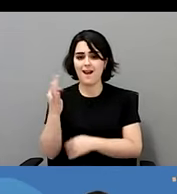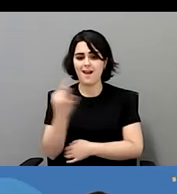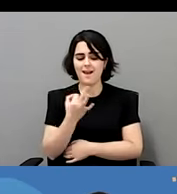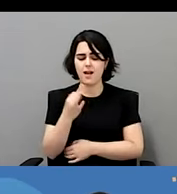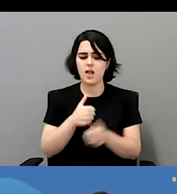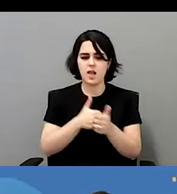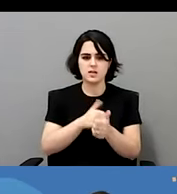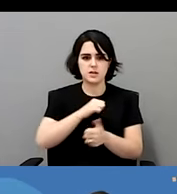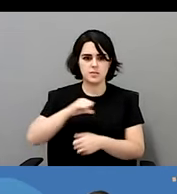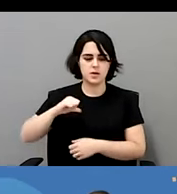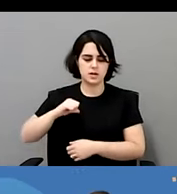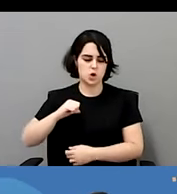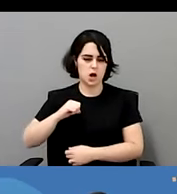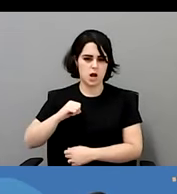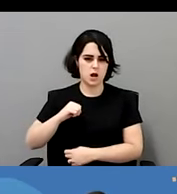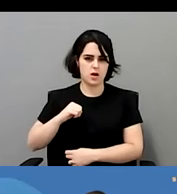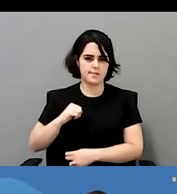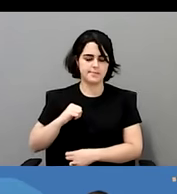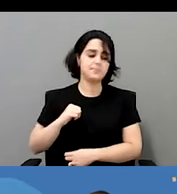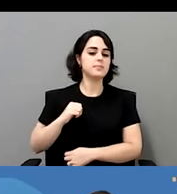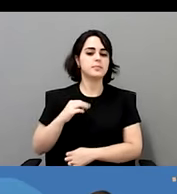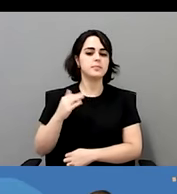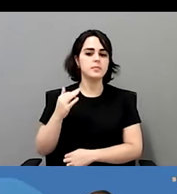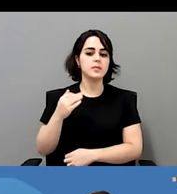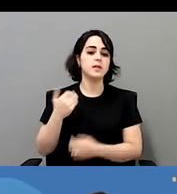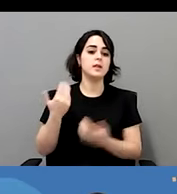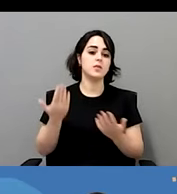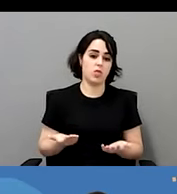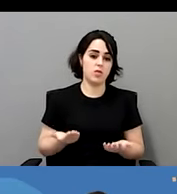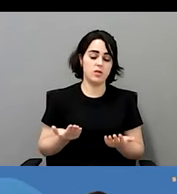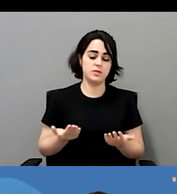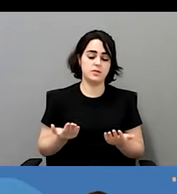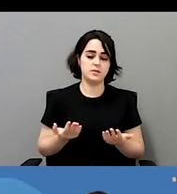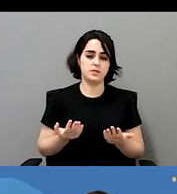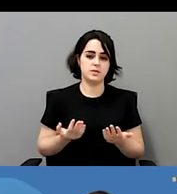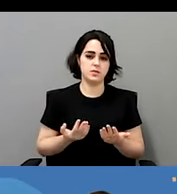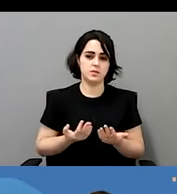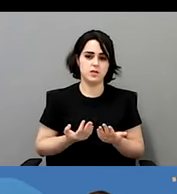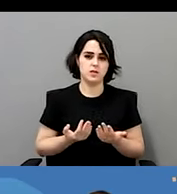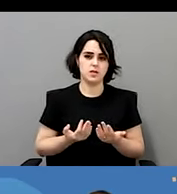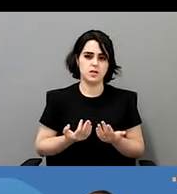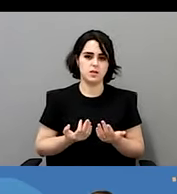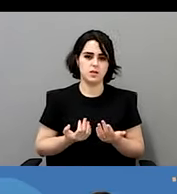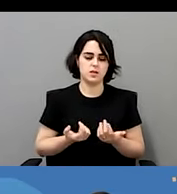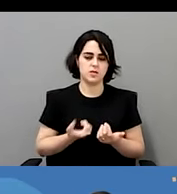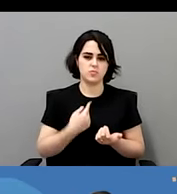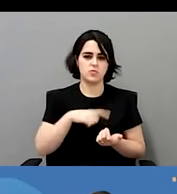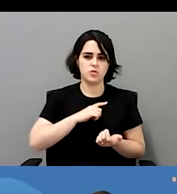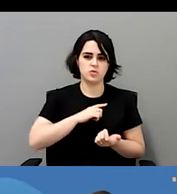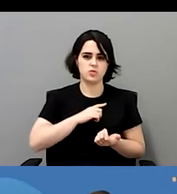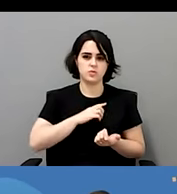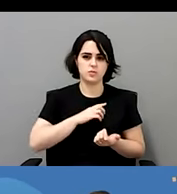asistentes personales y por tanto no podemos ejercer